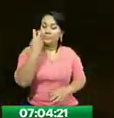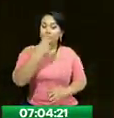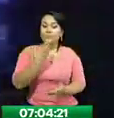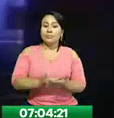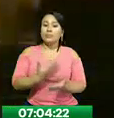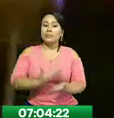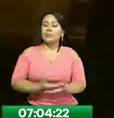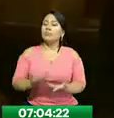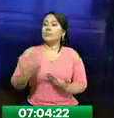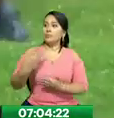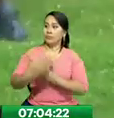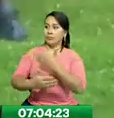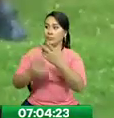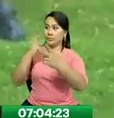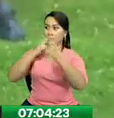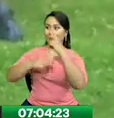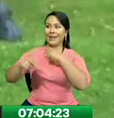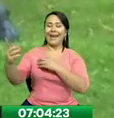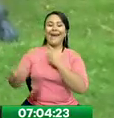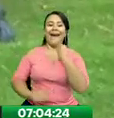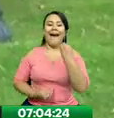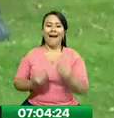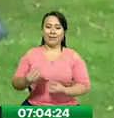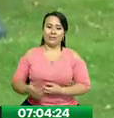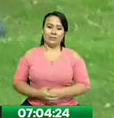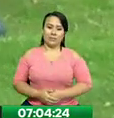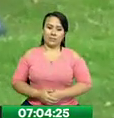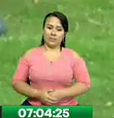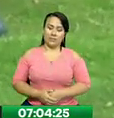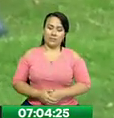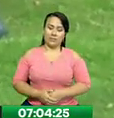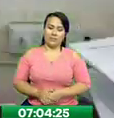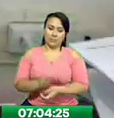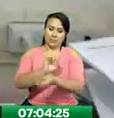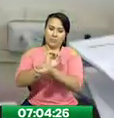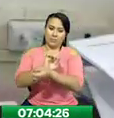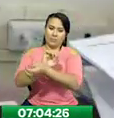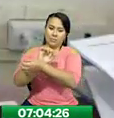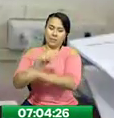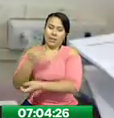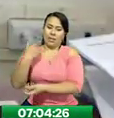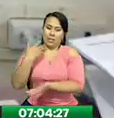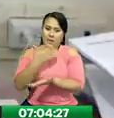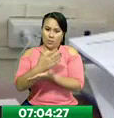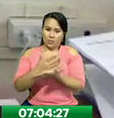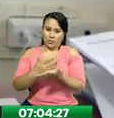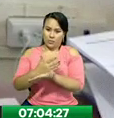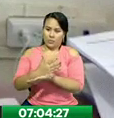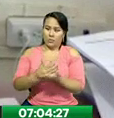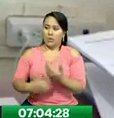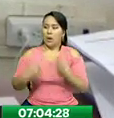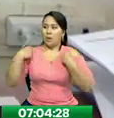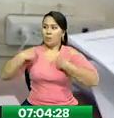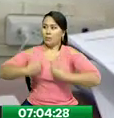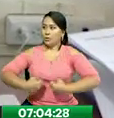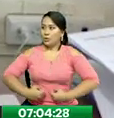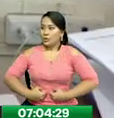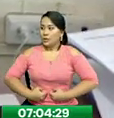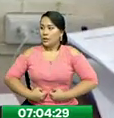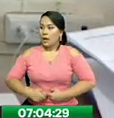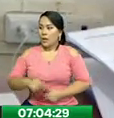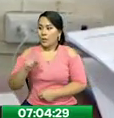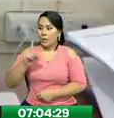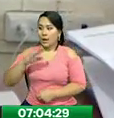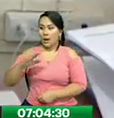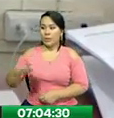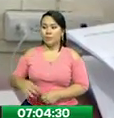evidencias que delatan a lo que se dedicaban los detenidos que ahora enfrentan a la justicia. El arma blanca, la mochila. Antes